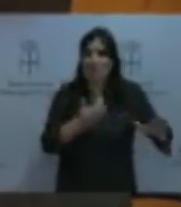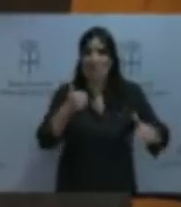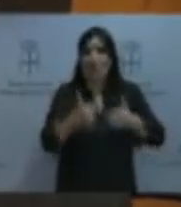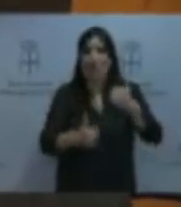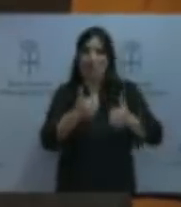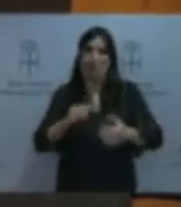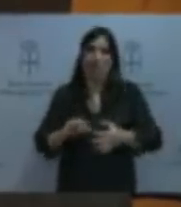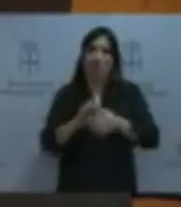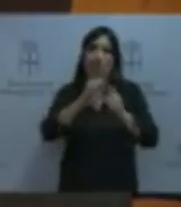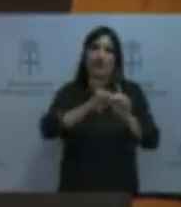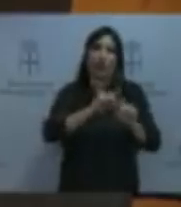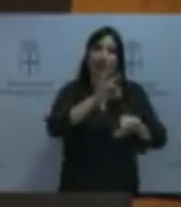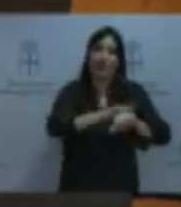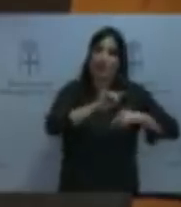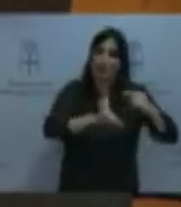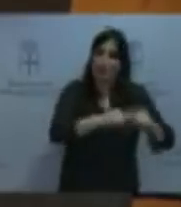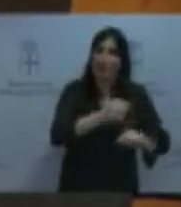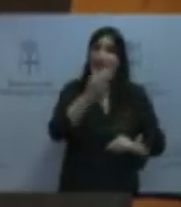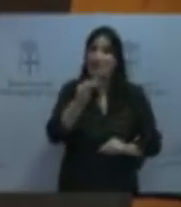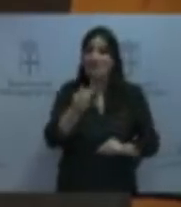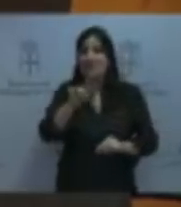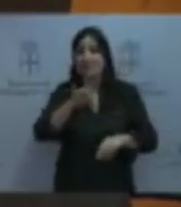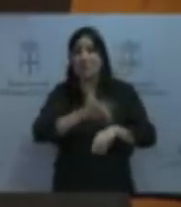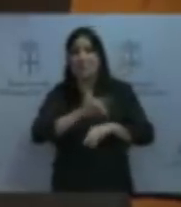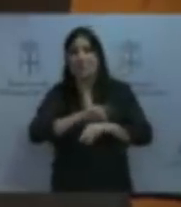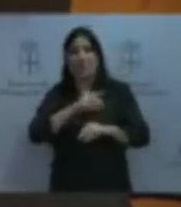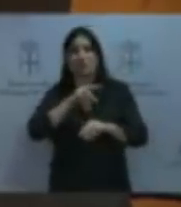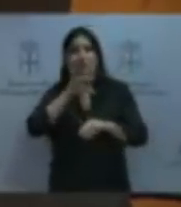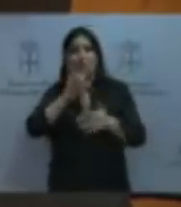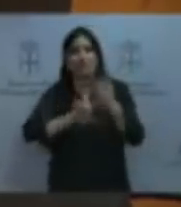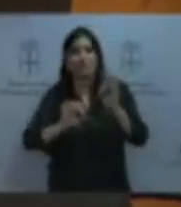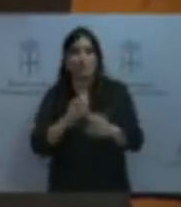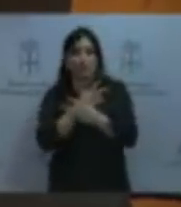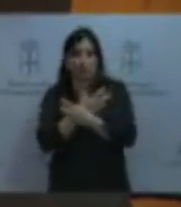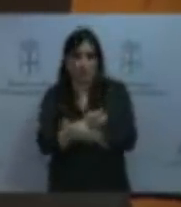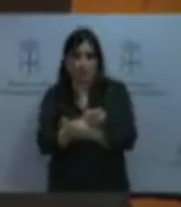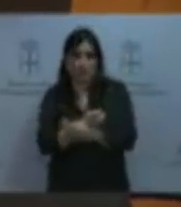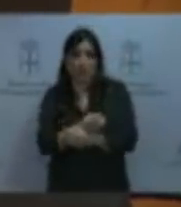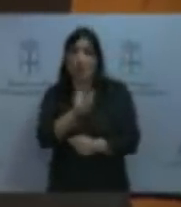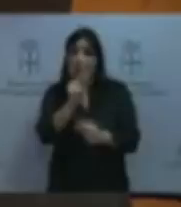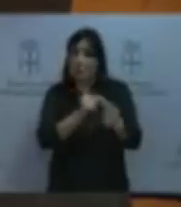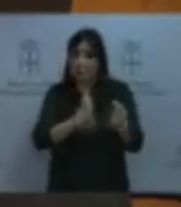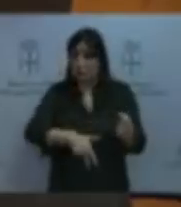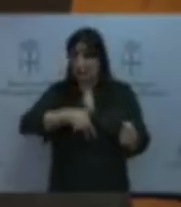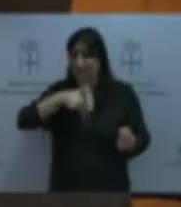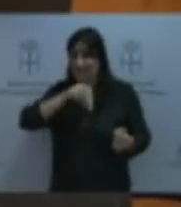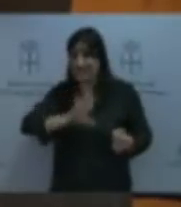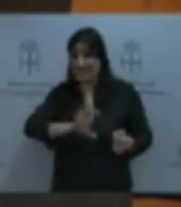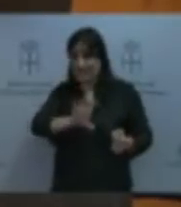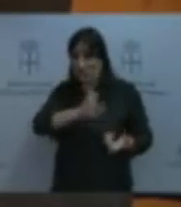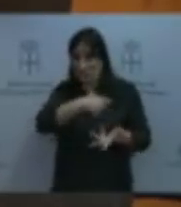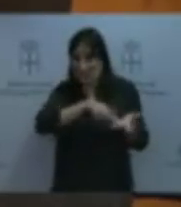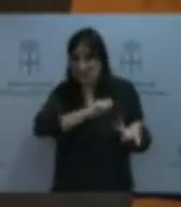y de facultativos de traumatología. Los presupuestos generales del Estado español para el año